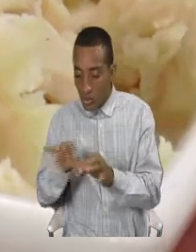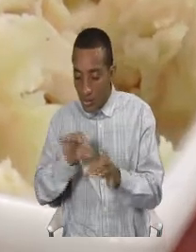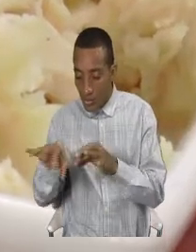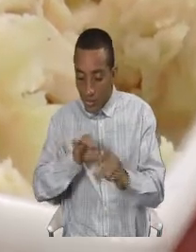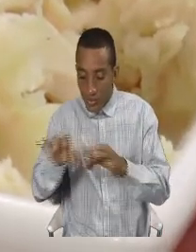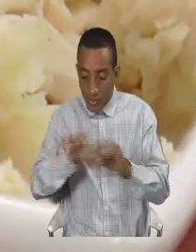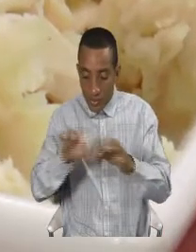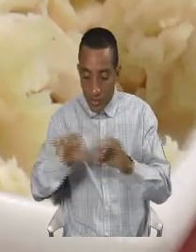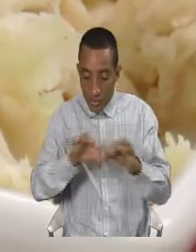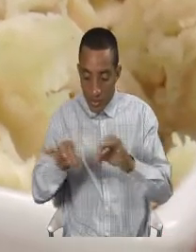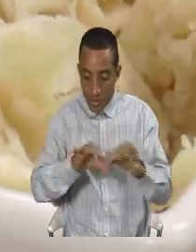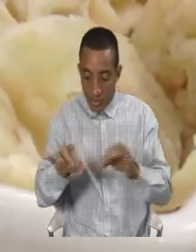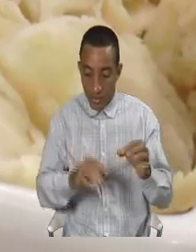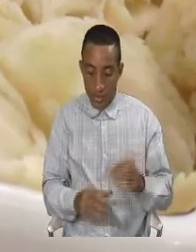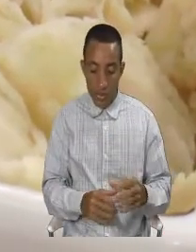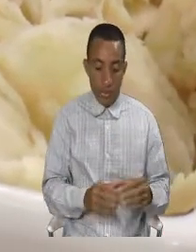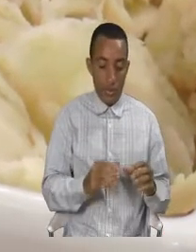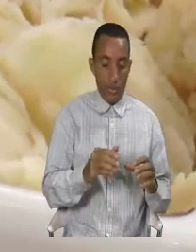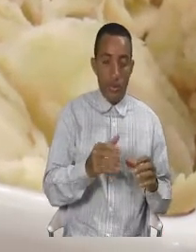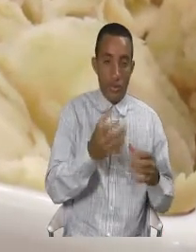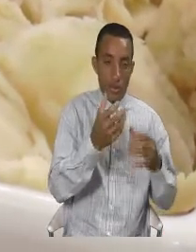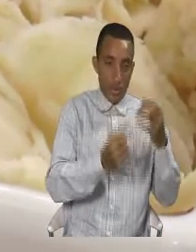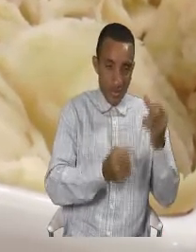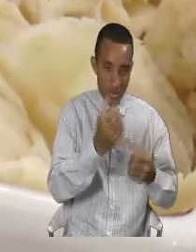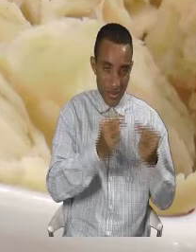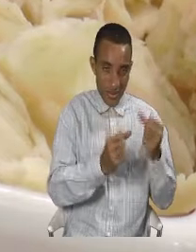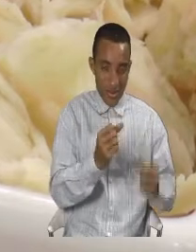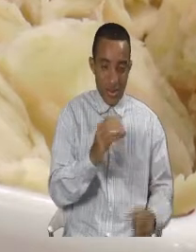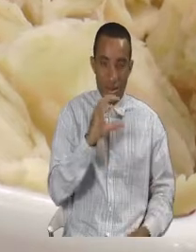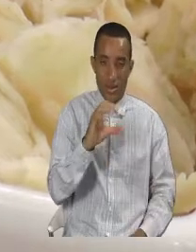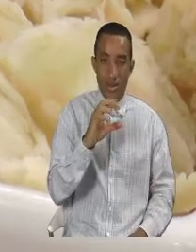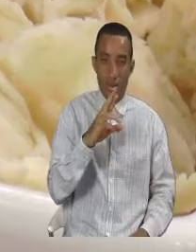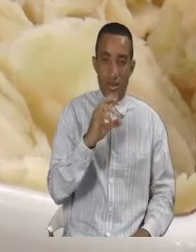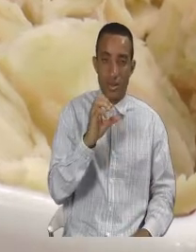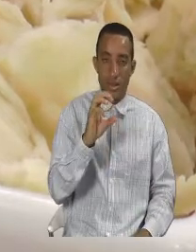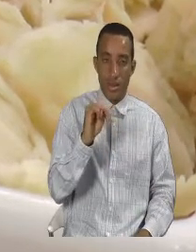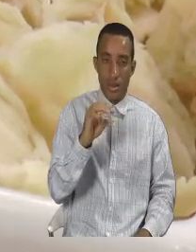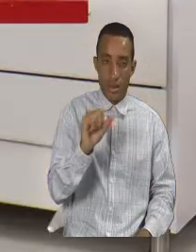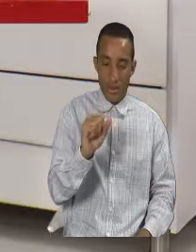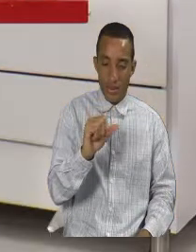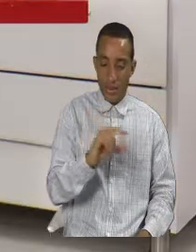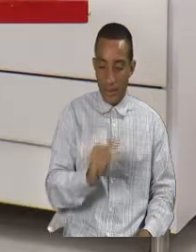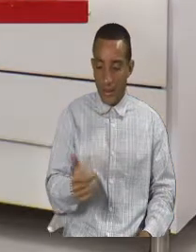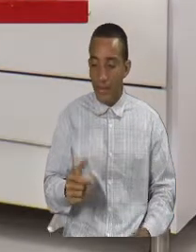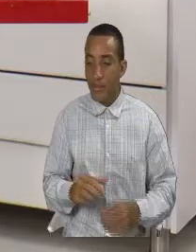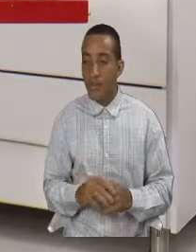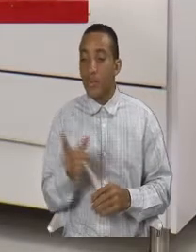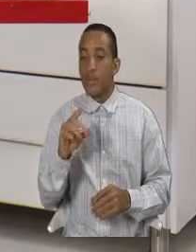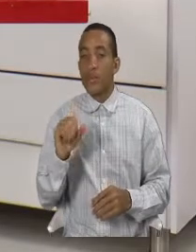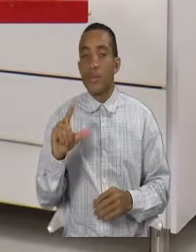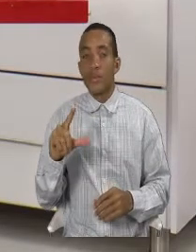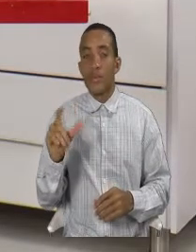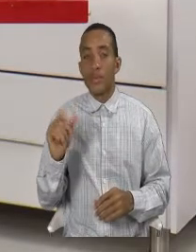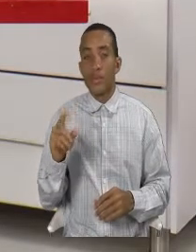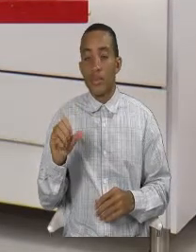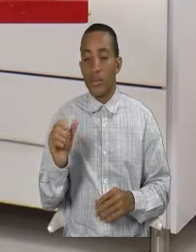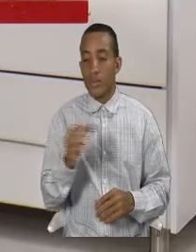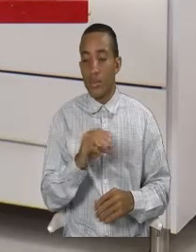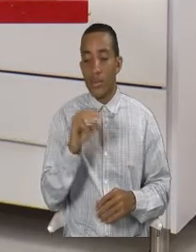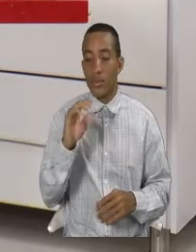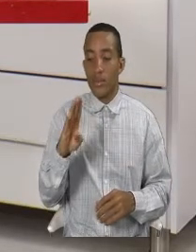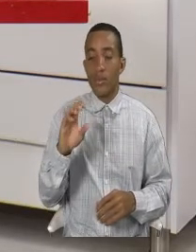salsa bechamel con salpimienta, algo sencillo. Que si lo quieren hacer diferente, algo diferente podría ser utilizar